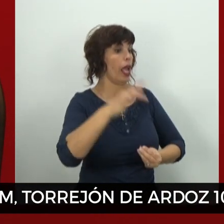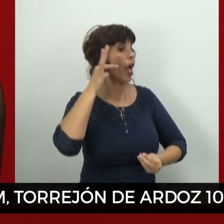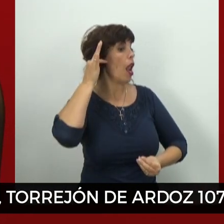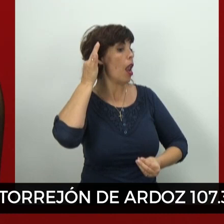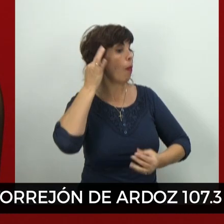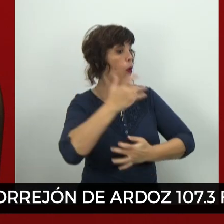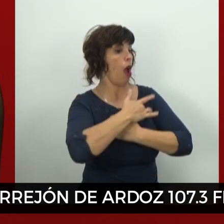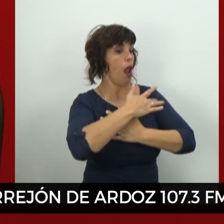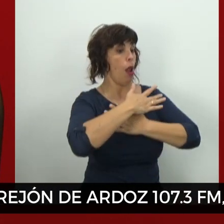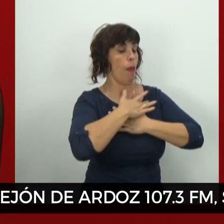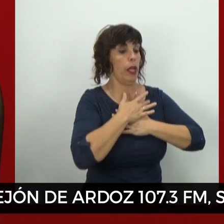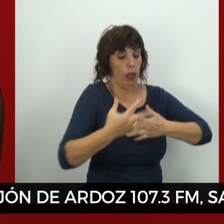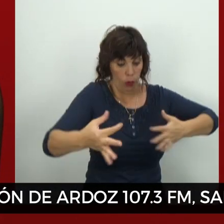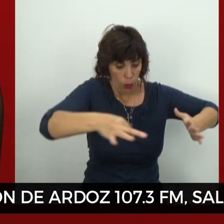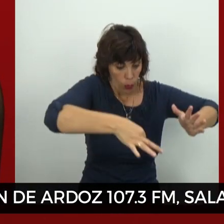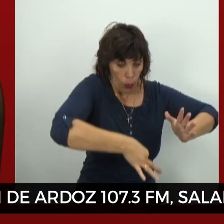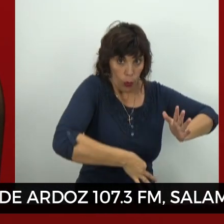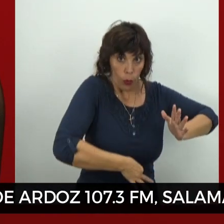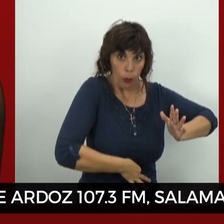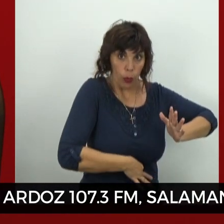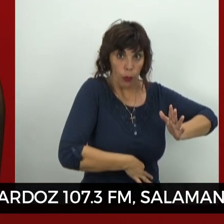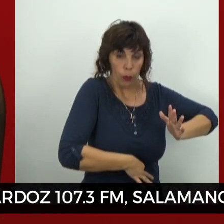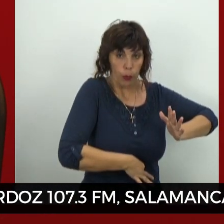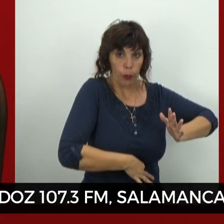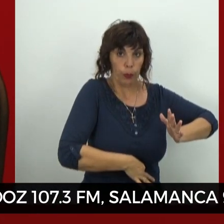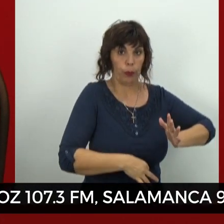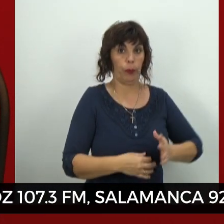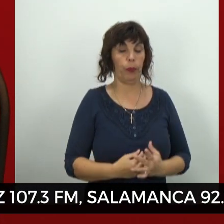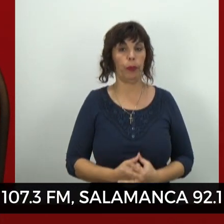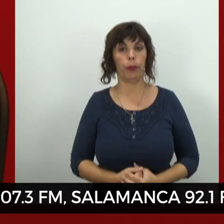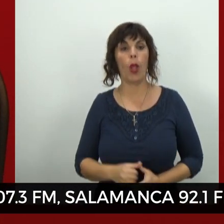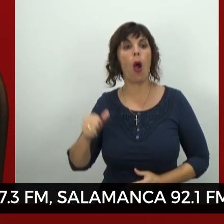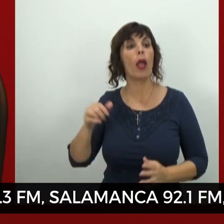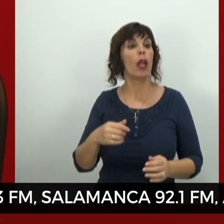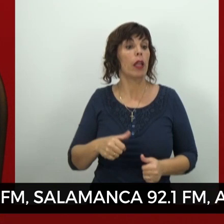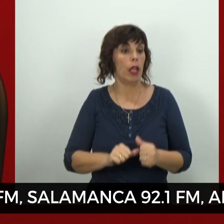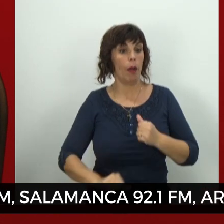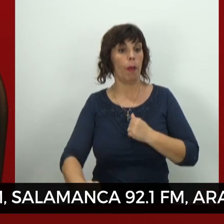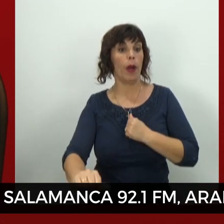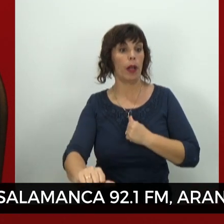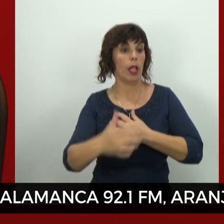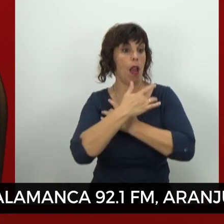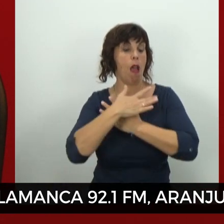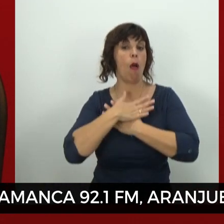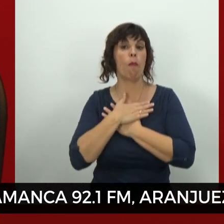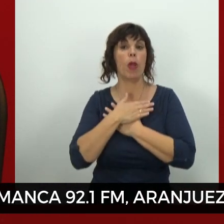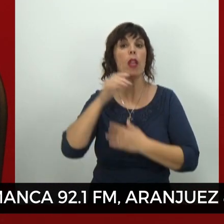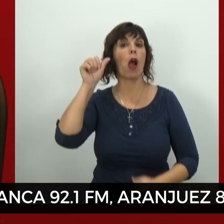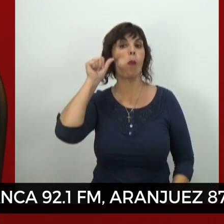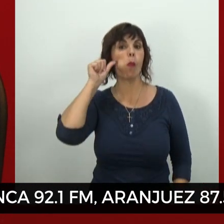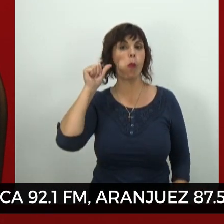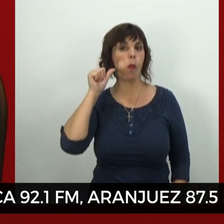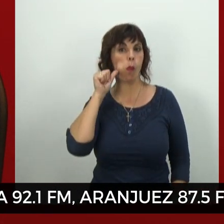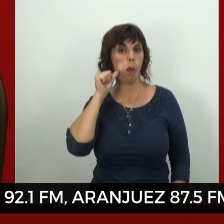en el cuerpo de aquella jovencita Miriam, María. Y el Verbo se